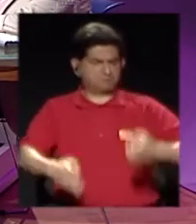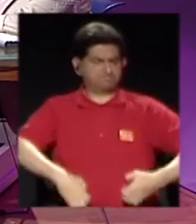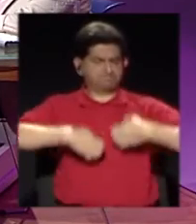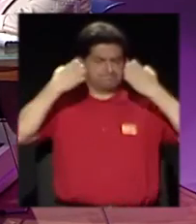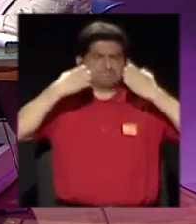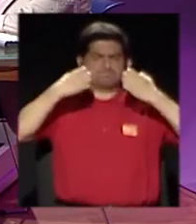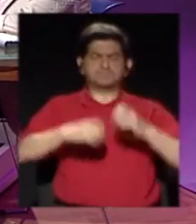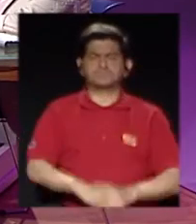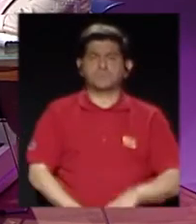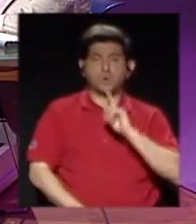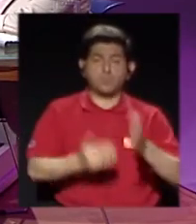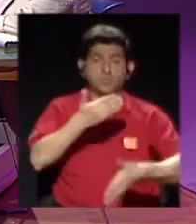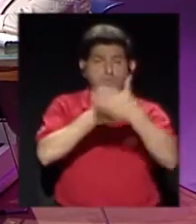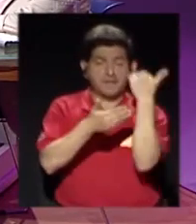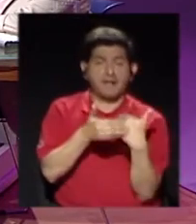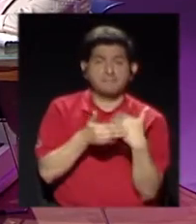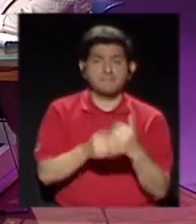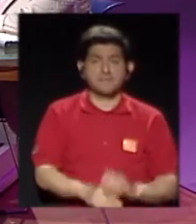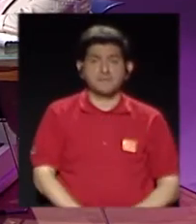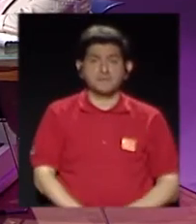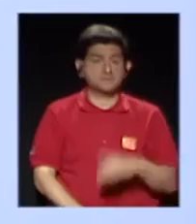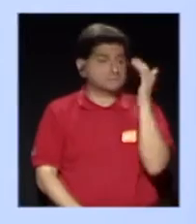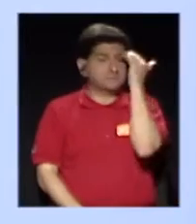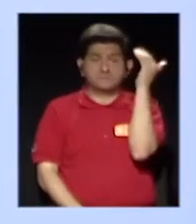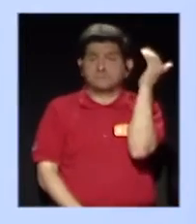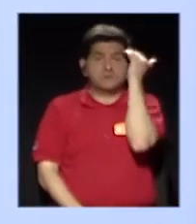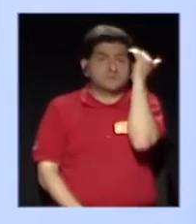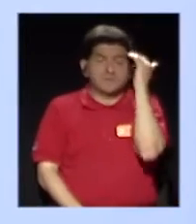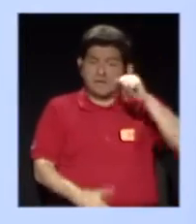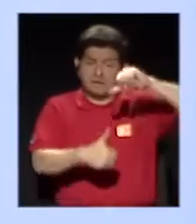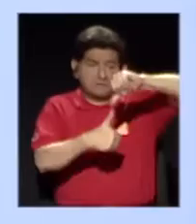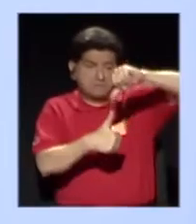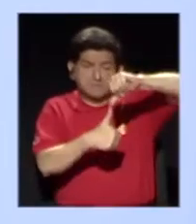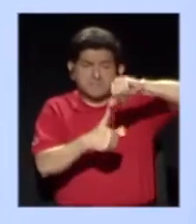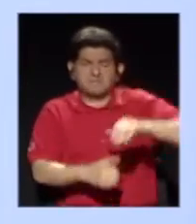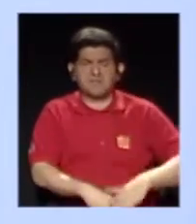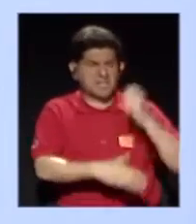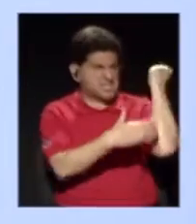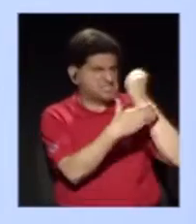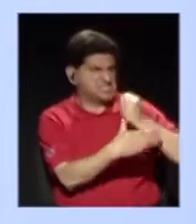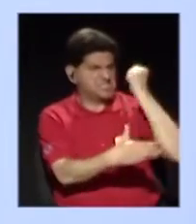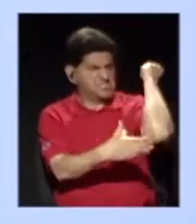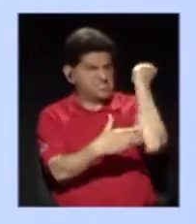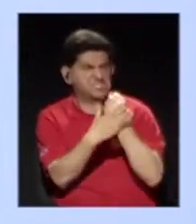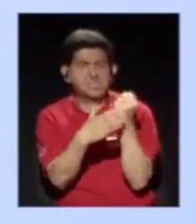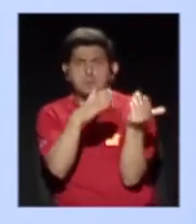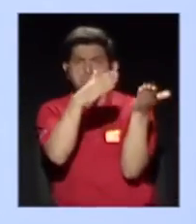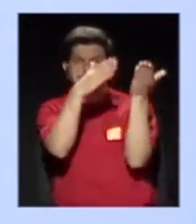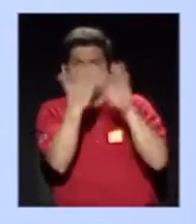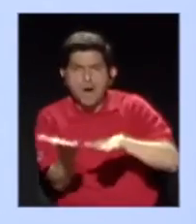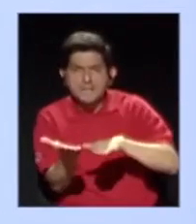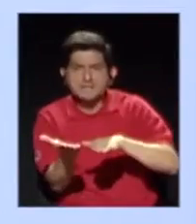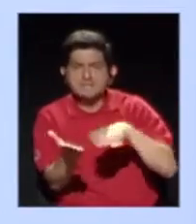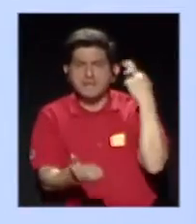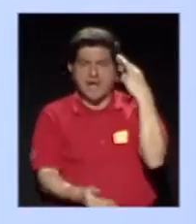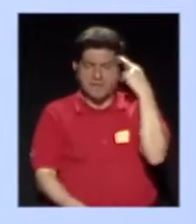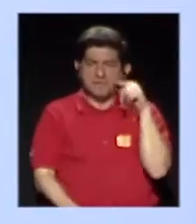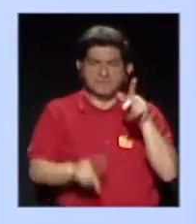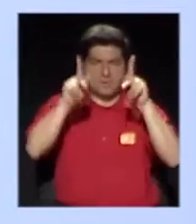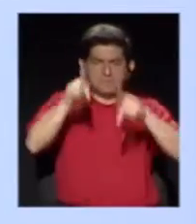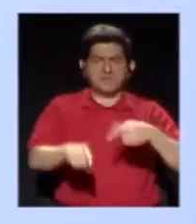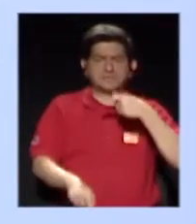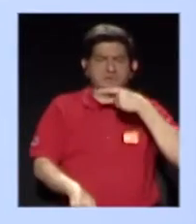como te decía hace un rato se desconoce que en centroamérica se mata se pierde la vida y se asesina por ser gay lesbiana